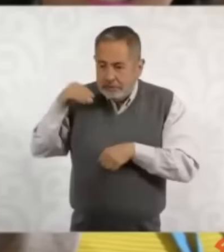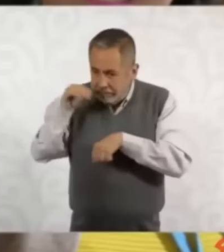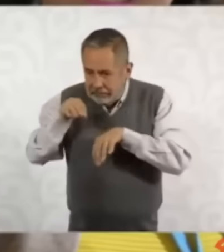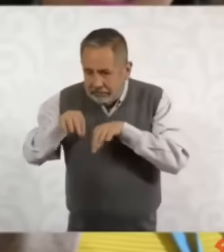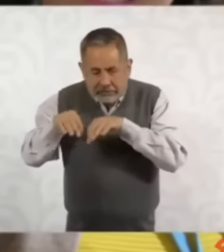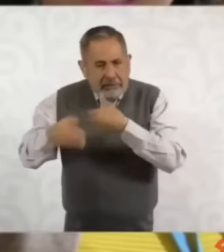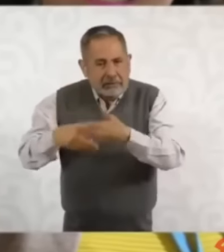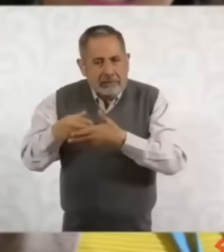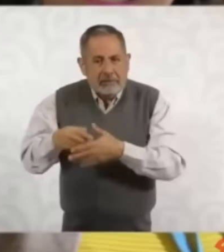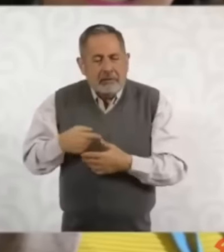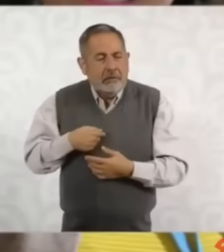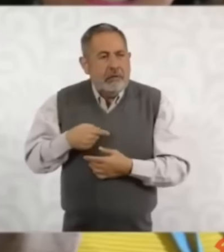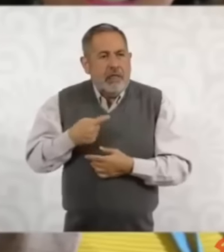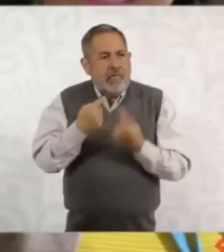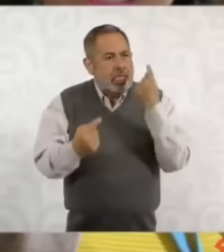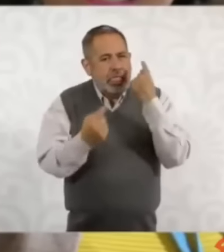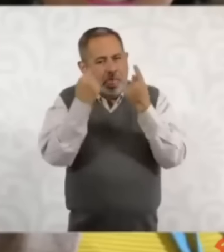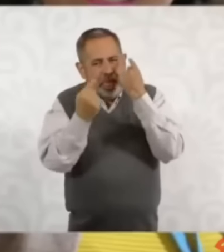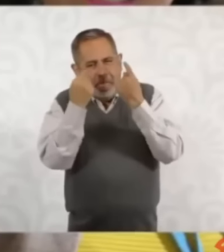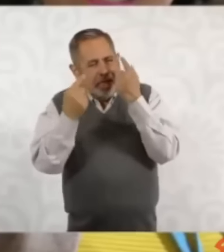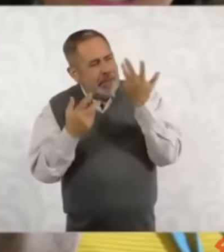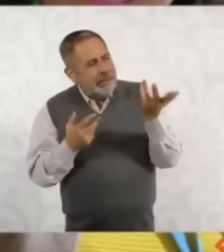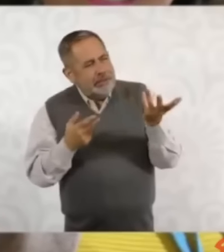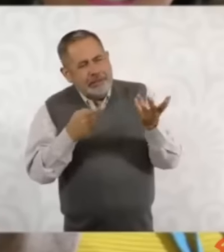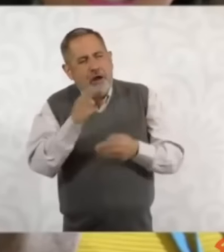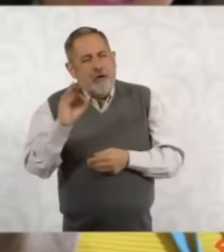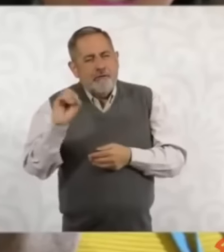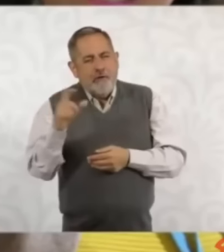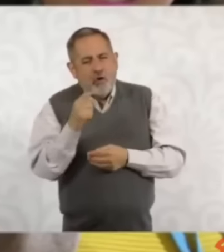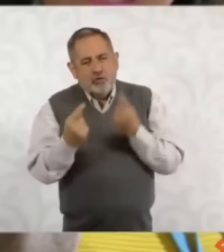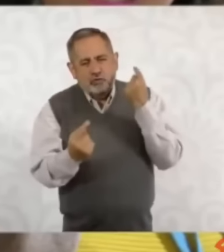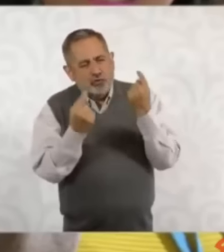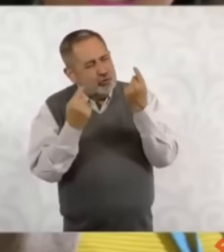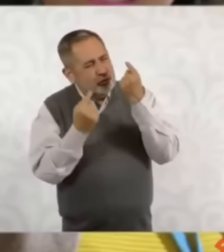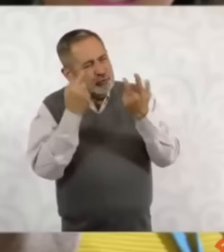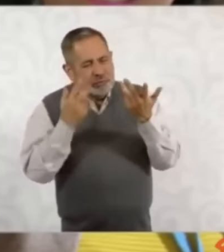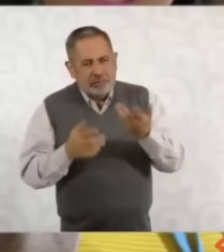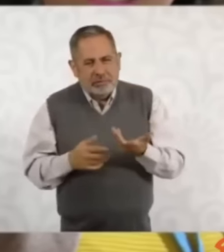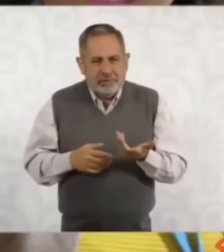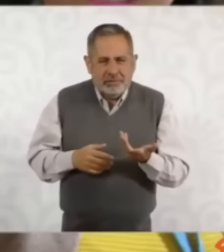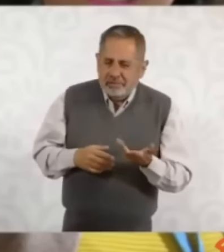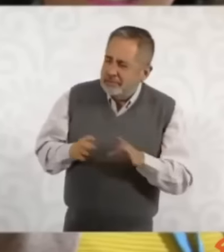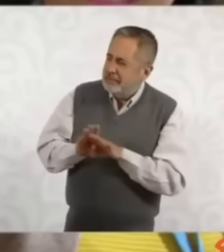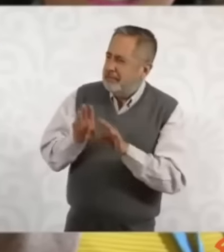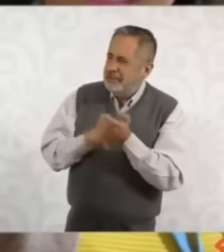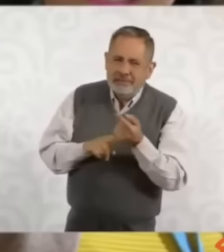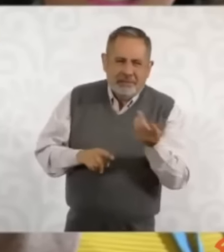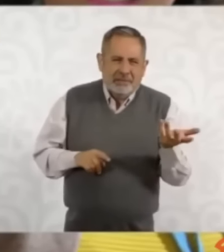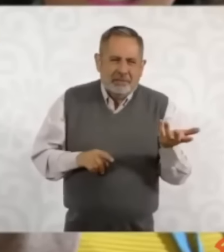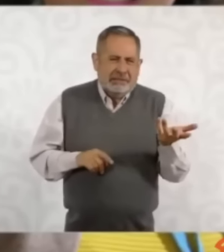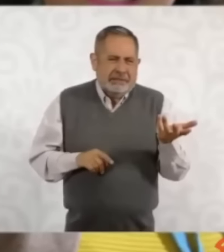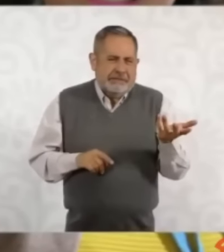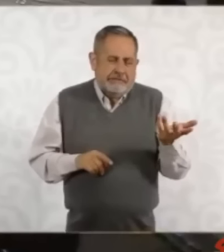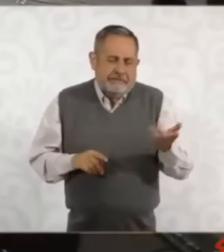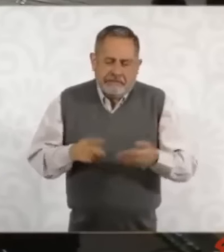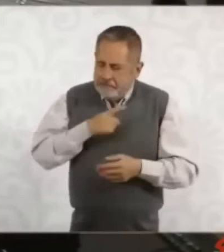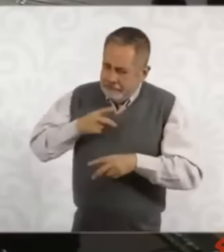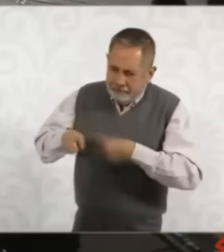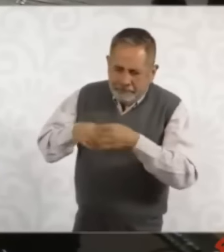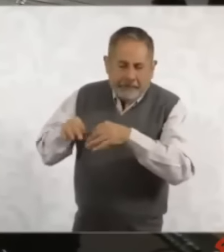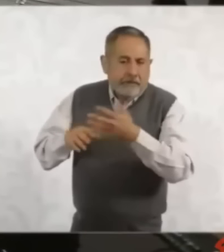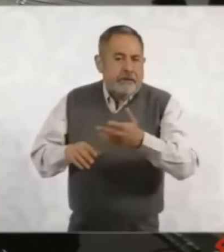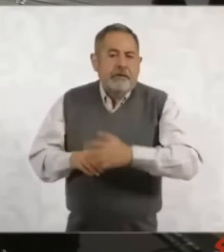sí, dijo somos una eso. bola de, como lo ha dicho siempre, ¿no? Como si él tuviera unas manos muy, muy pequeñitas.